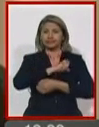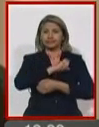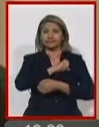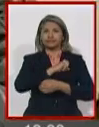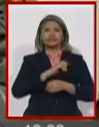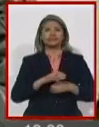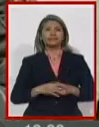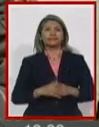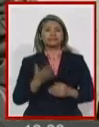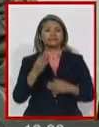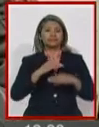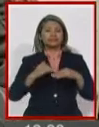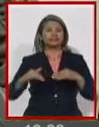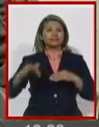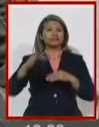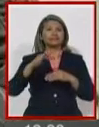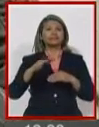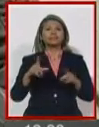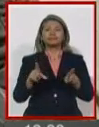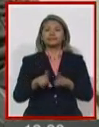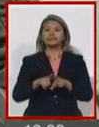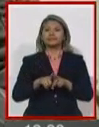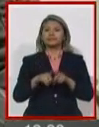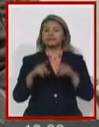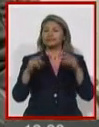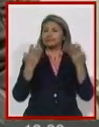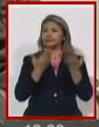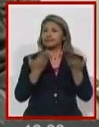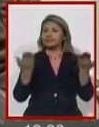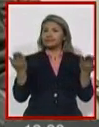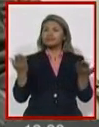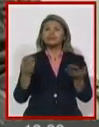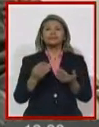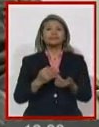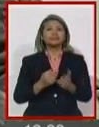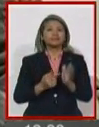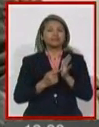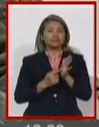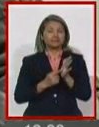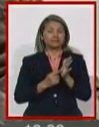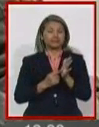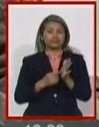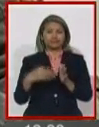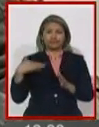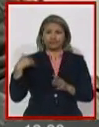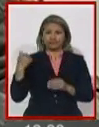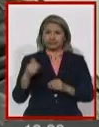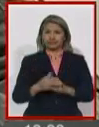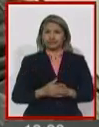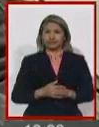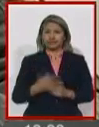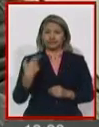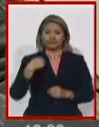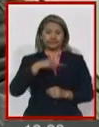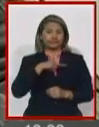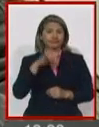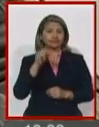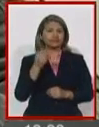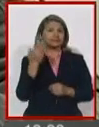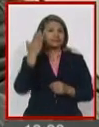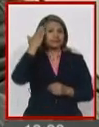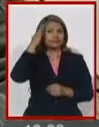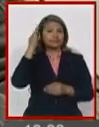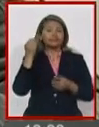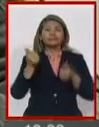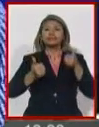policía superar ese tipo de situaciones que exponen a sus propios comandantes. Nosotros no hacemos ningún cálculo